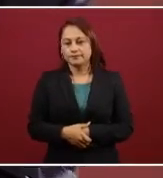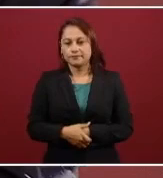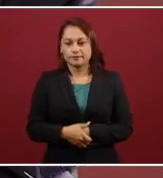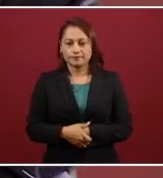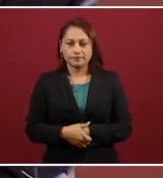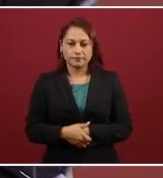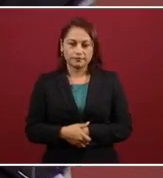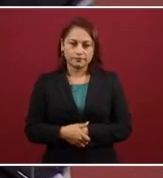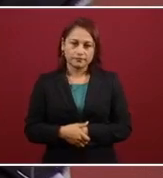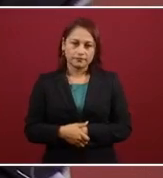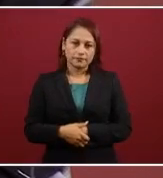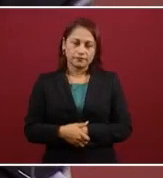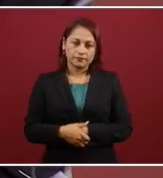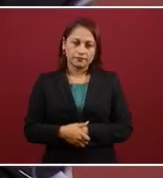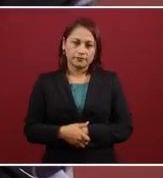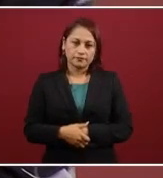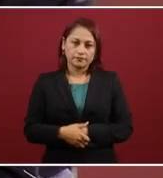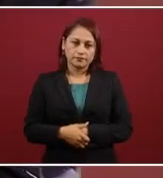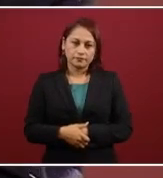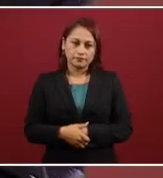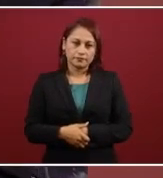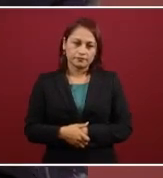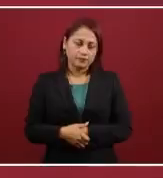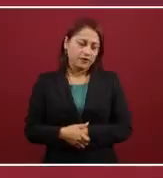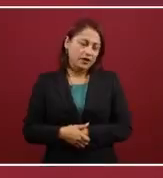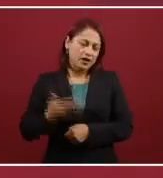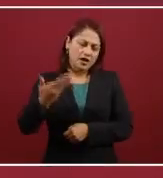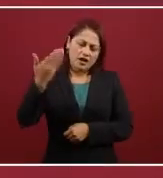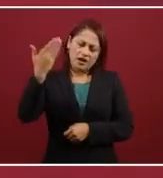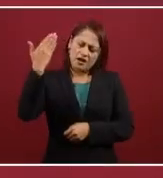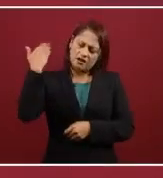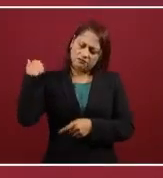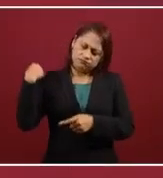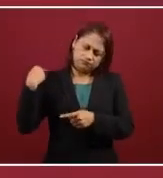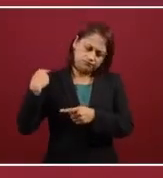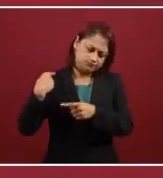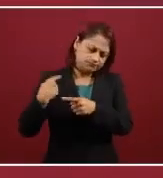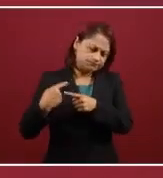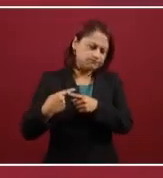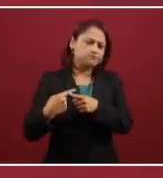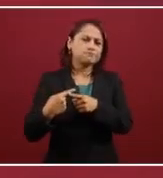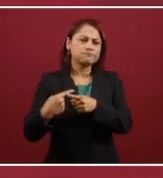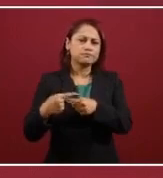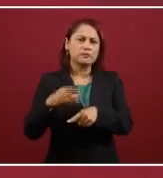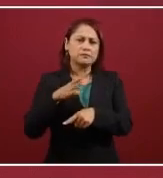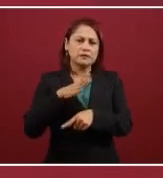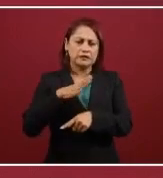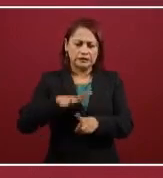desde siempre existe el pensamiento conservador en el país,